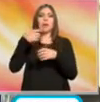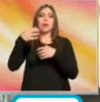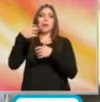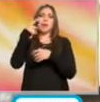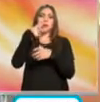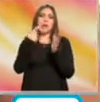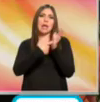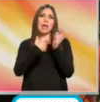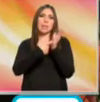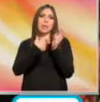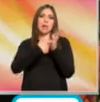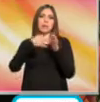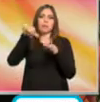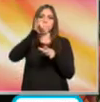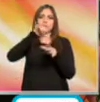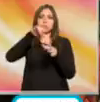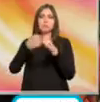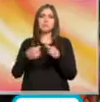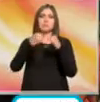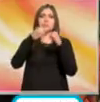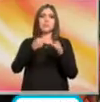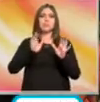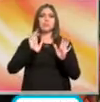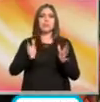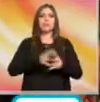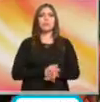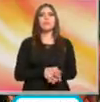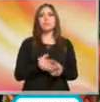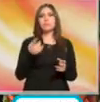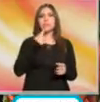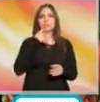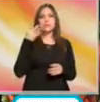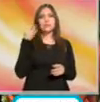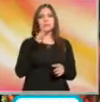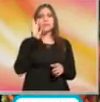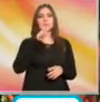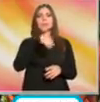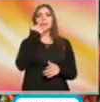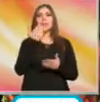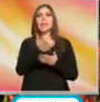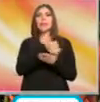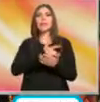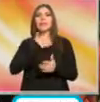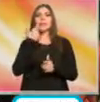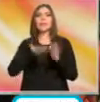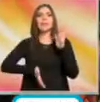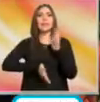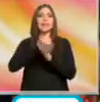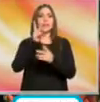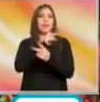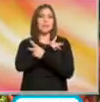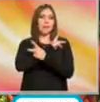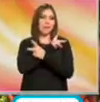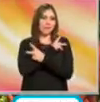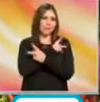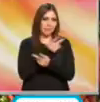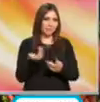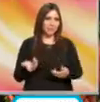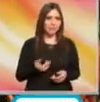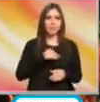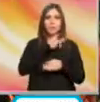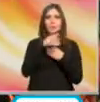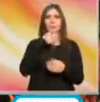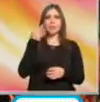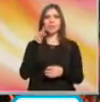más, Ay, chicos. ya se me antojó irme de vacaciones. Sí, ya se siente ¿no? aquí el toque Es que luego fresco. como que con el coctelito es como medio playerón de repente, Claro. ¿no? Todo